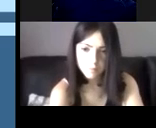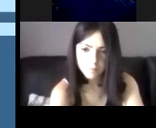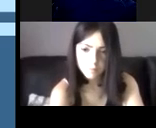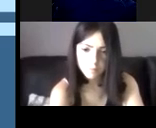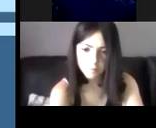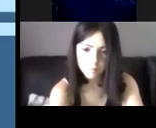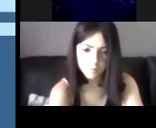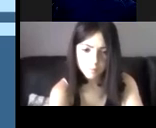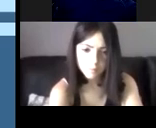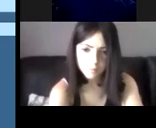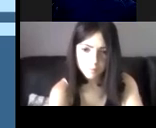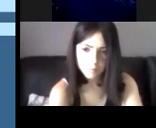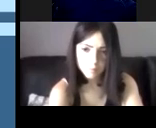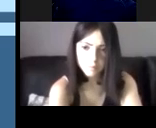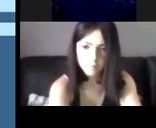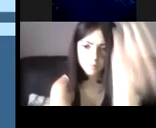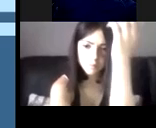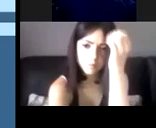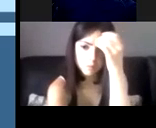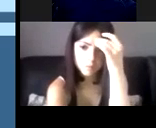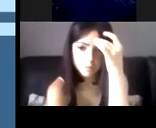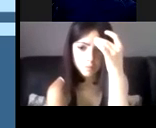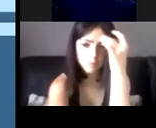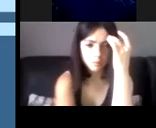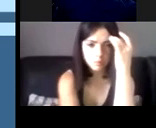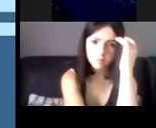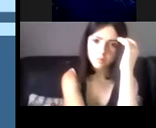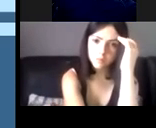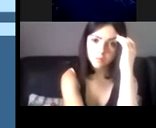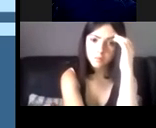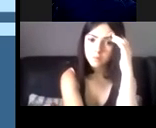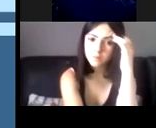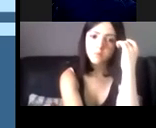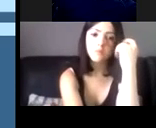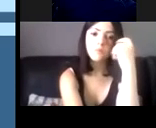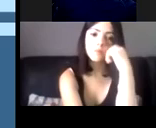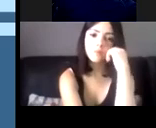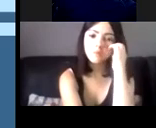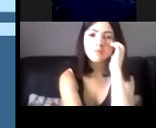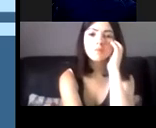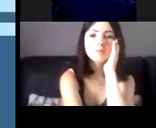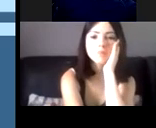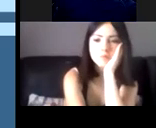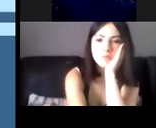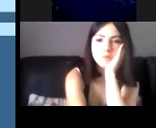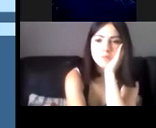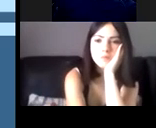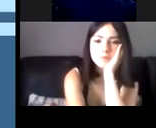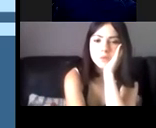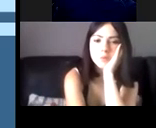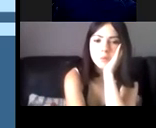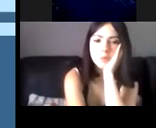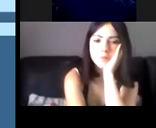lo tienen que entregar este día viernes. Problemas que tengan de enviar el video por favor con anticipación me escriben